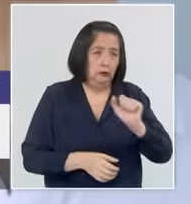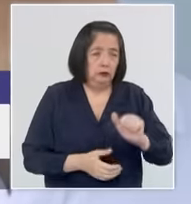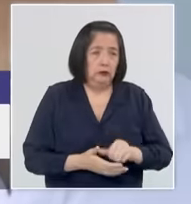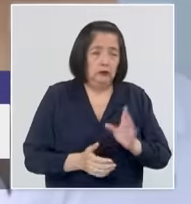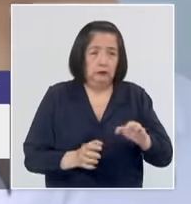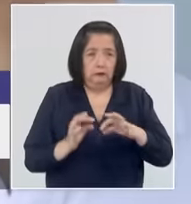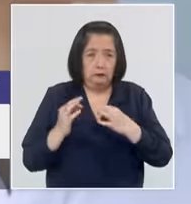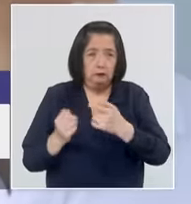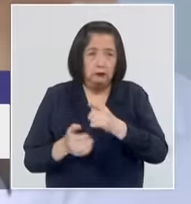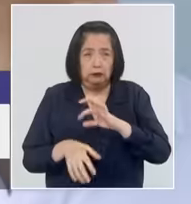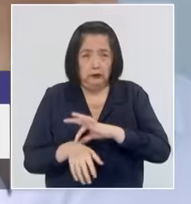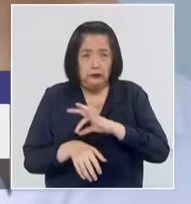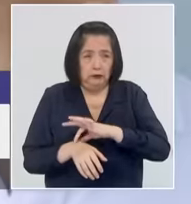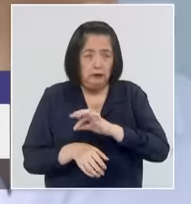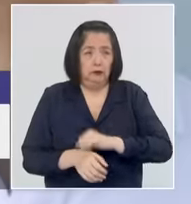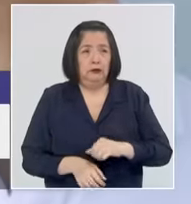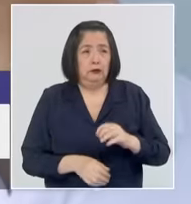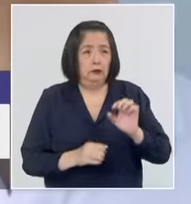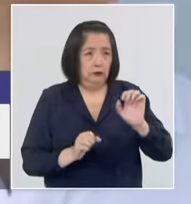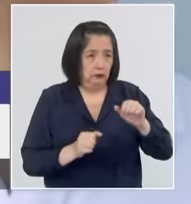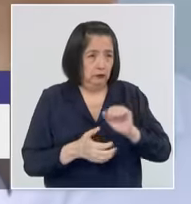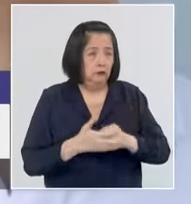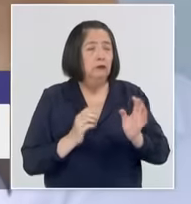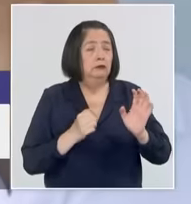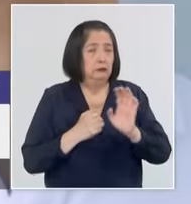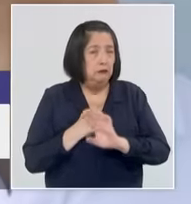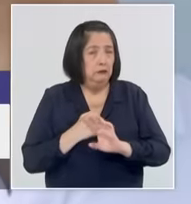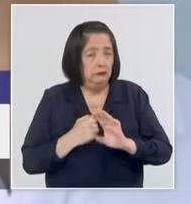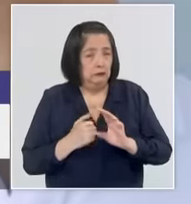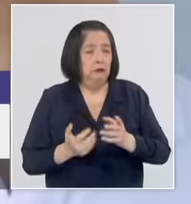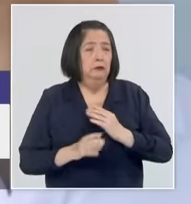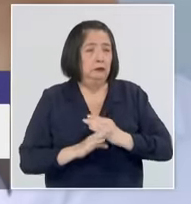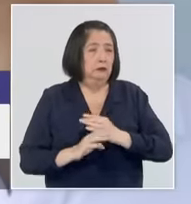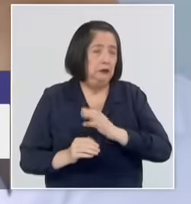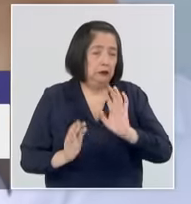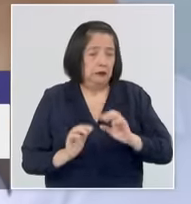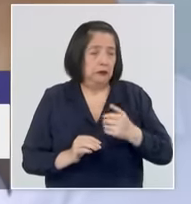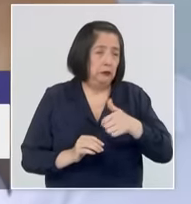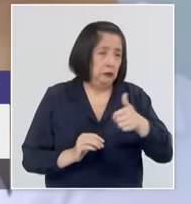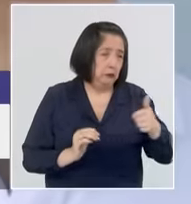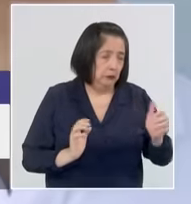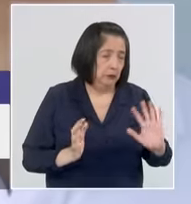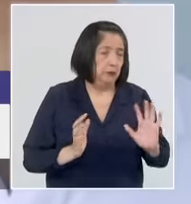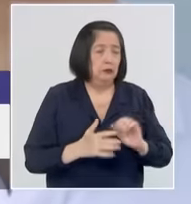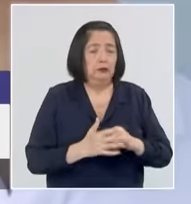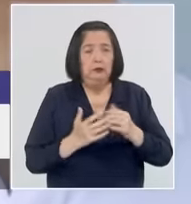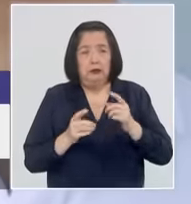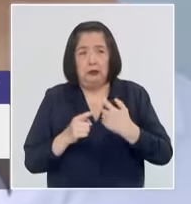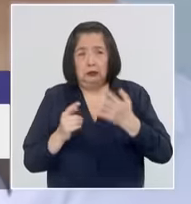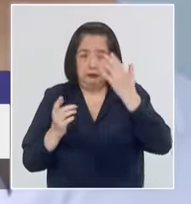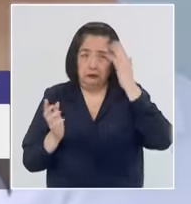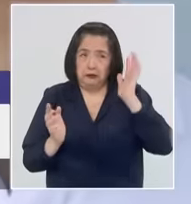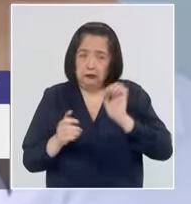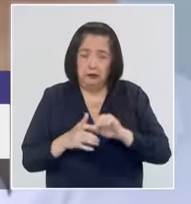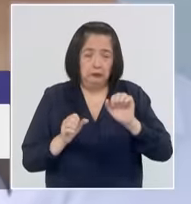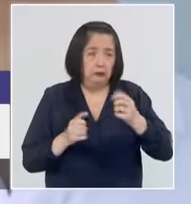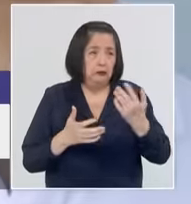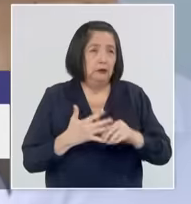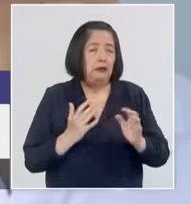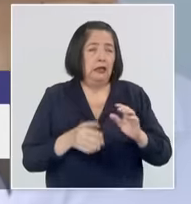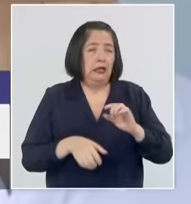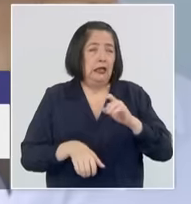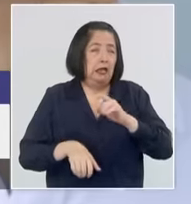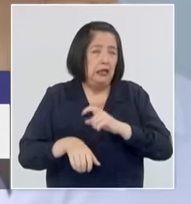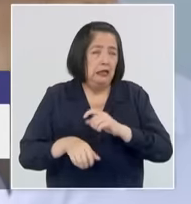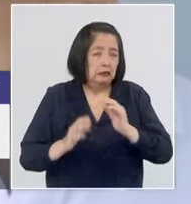es familiar del doctor Funk y lo ha defendido en otros casos. No sabemos si él ya se encuentra en el interior. Él habría salido de su domicilio cerca de